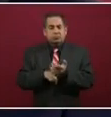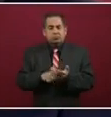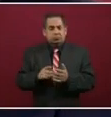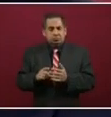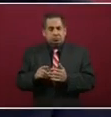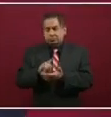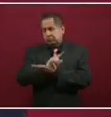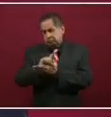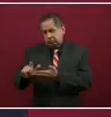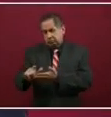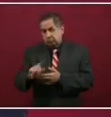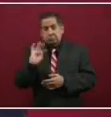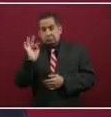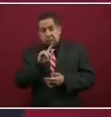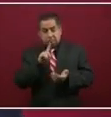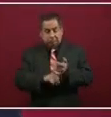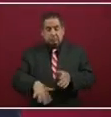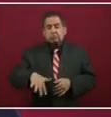corrupción.